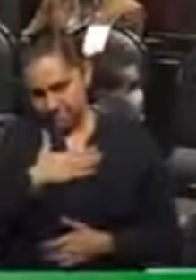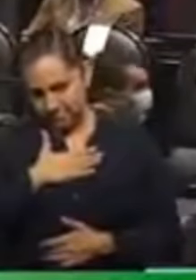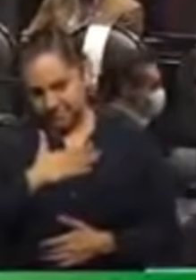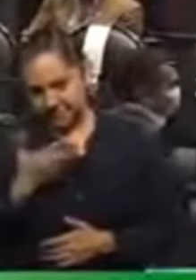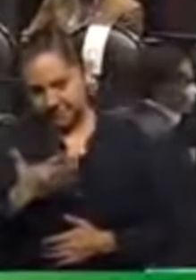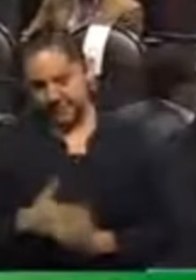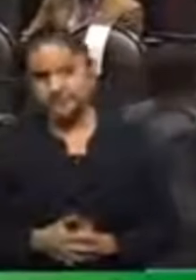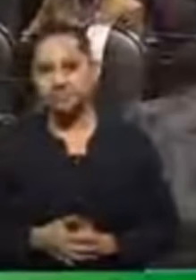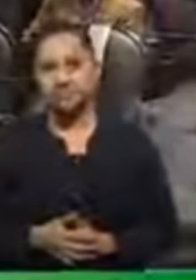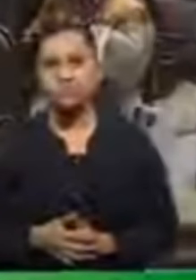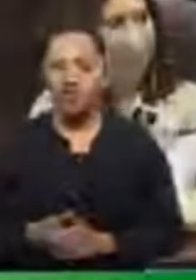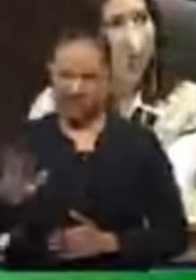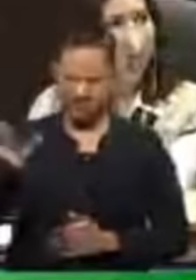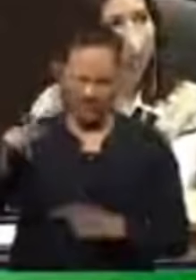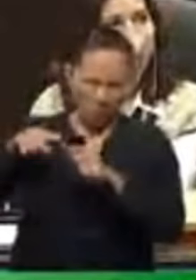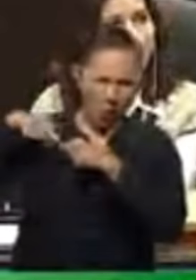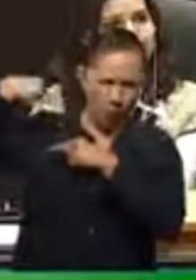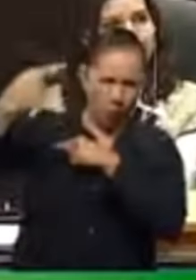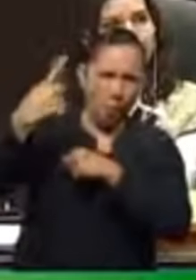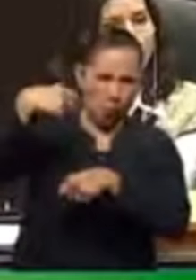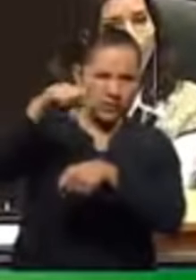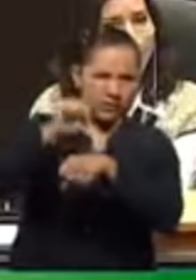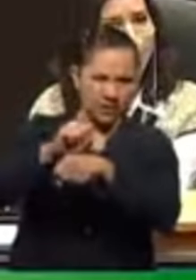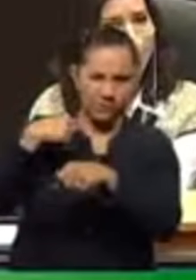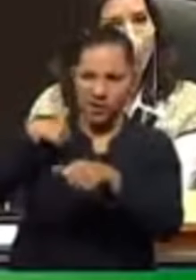La próxima semana los atenderé.